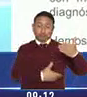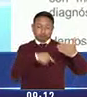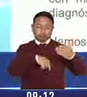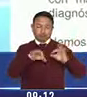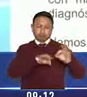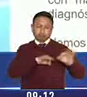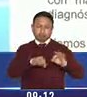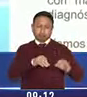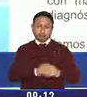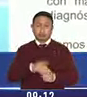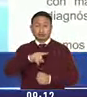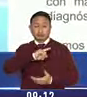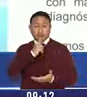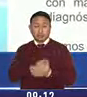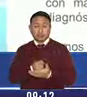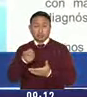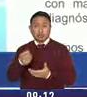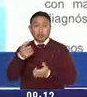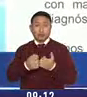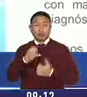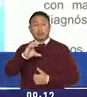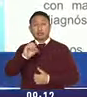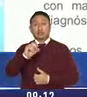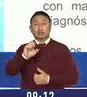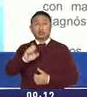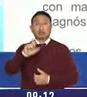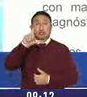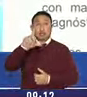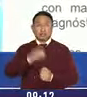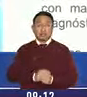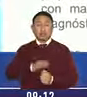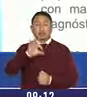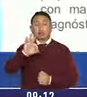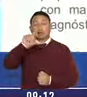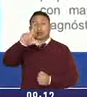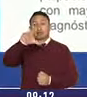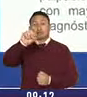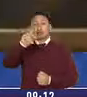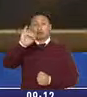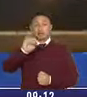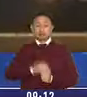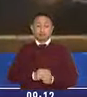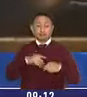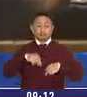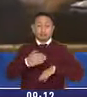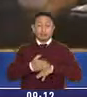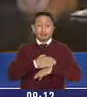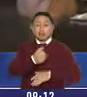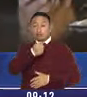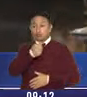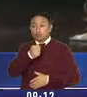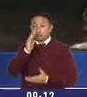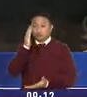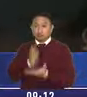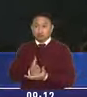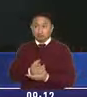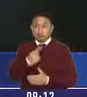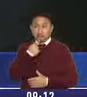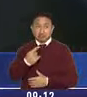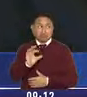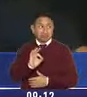detallaba supuestas irregularidades en CENEL y FLOPEC. Su salida ocurrió luego de cancelar una rueda de prensa donde no hubo